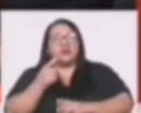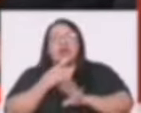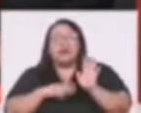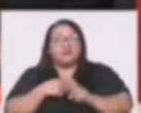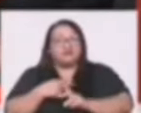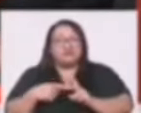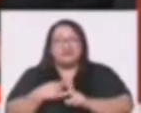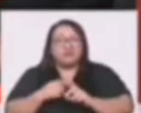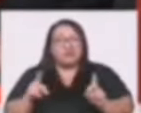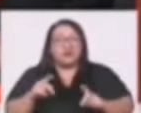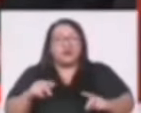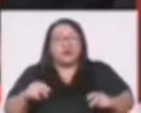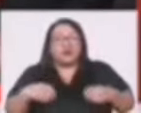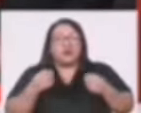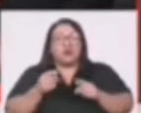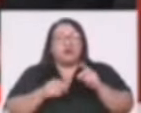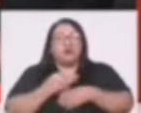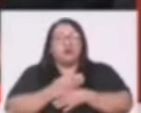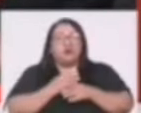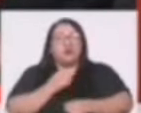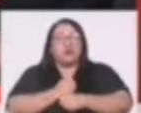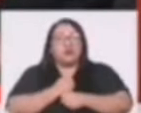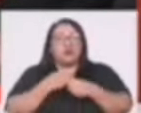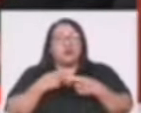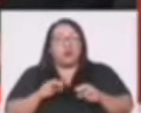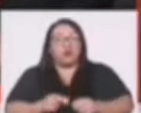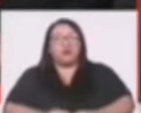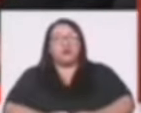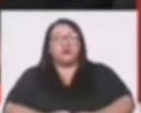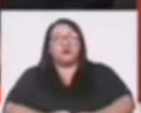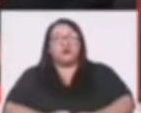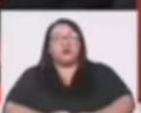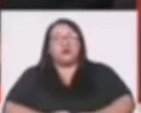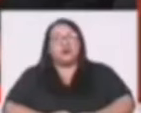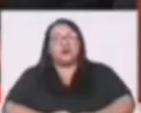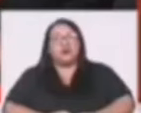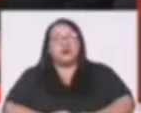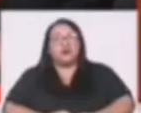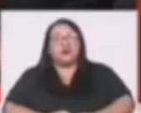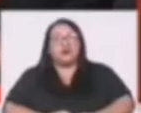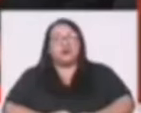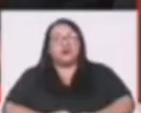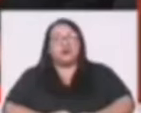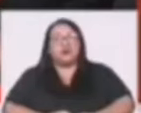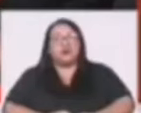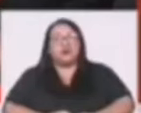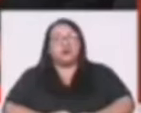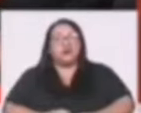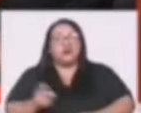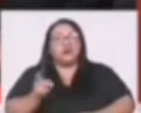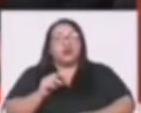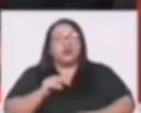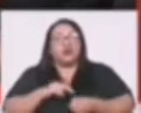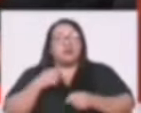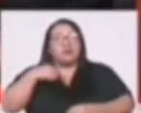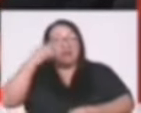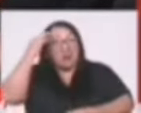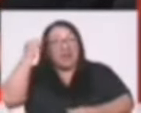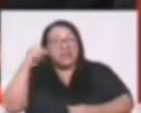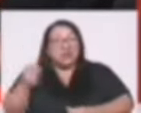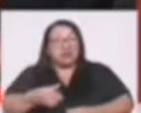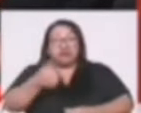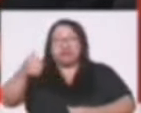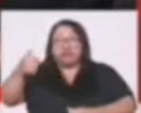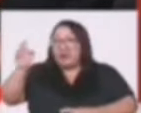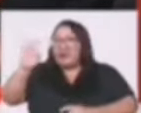verdad. Sin embargo, han omitido que dicho régimen de empleo público es para los trabajadores y personal administrativo de la Junta, no para sus magistrados, que son